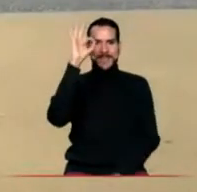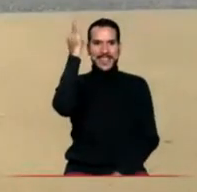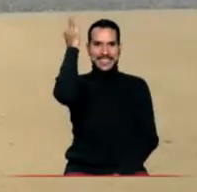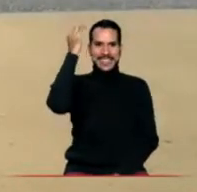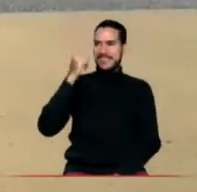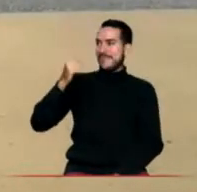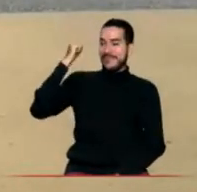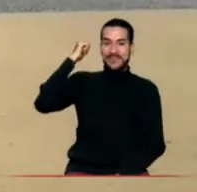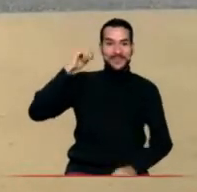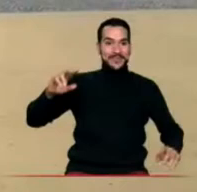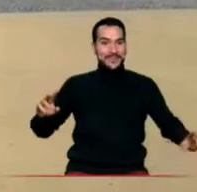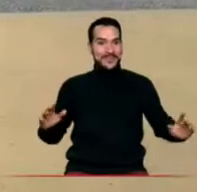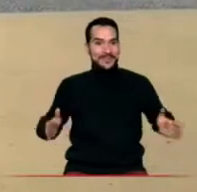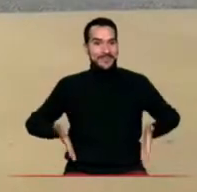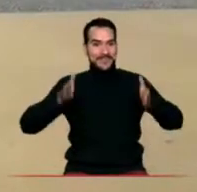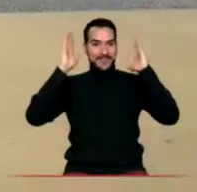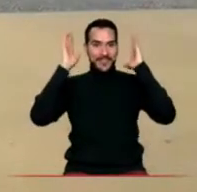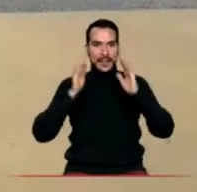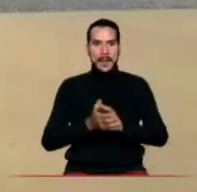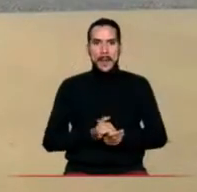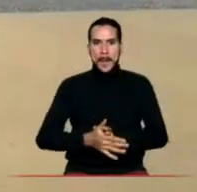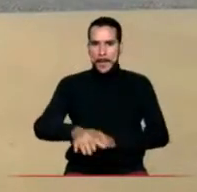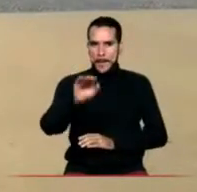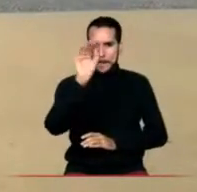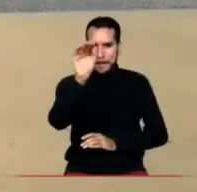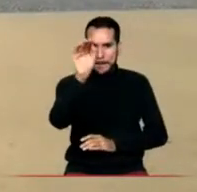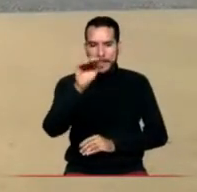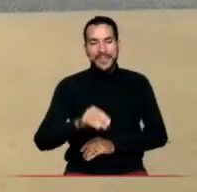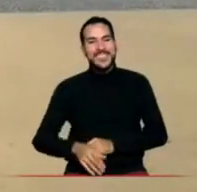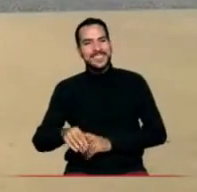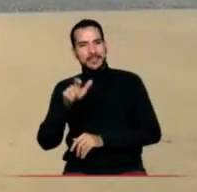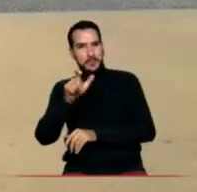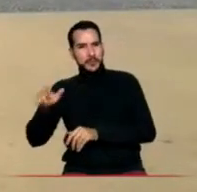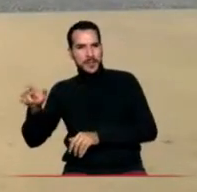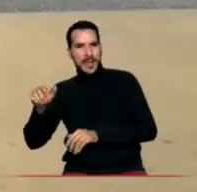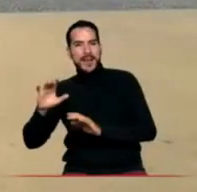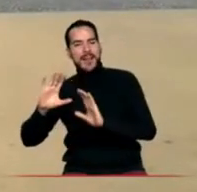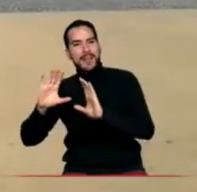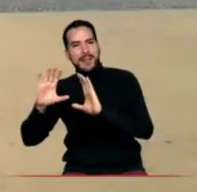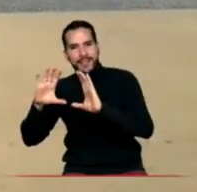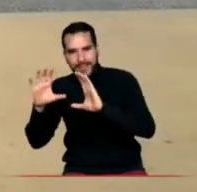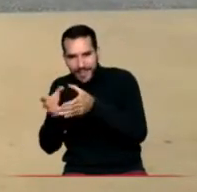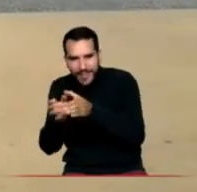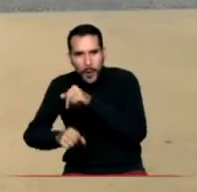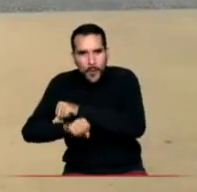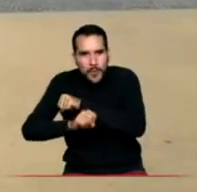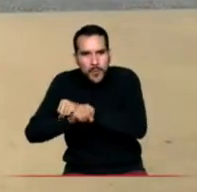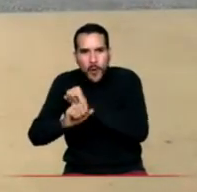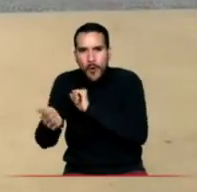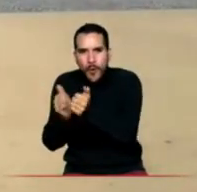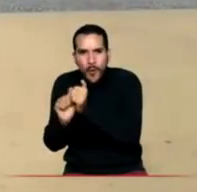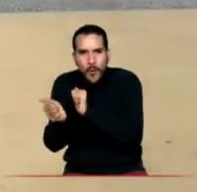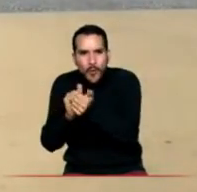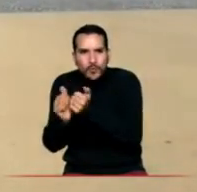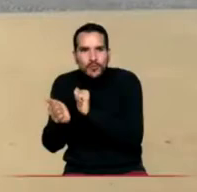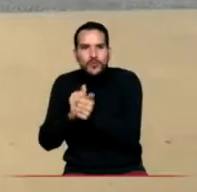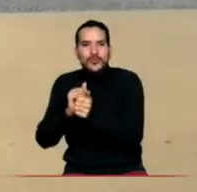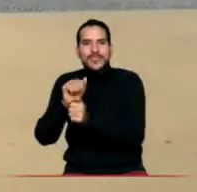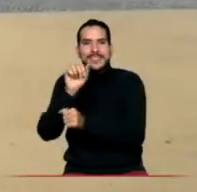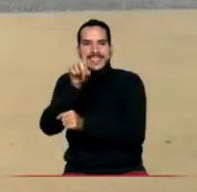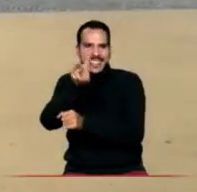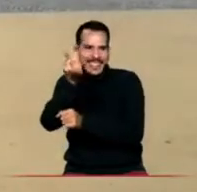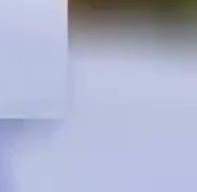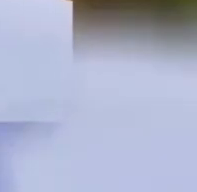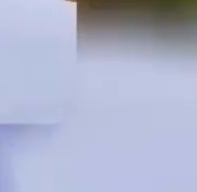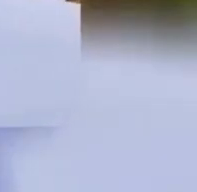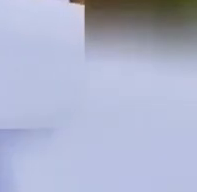Telepacífico Noticias hablando de la Selección Colombia Sub-17. Qué grata información nos dio el equipo de Paniagua, que se